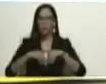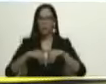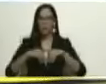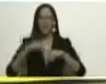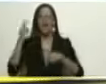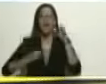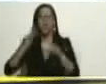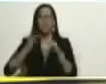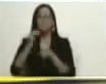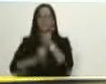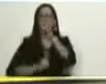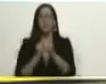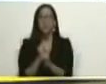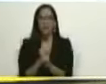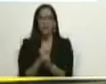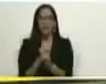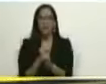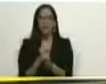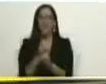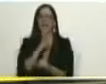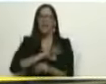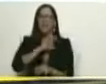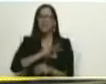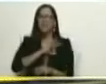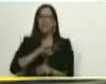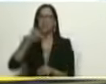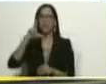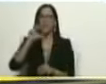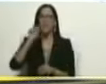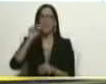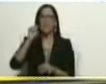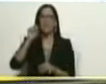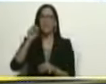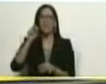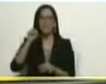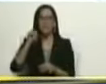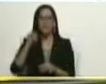la justicia internacional al señor Netanyahu y al gobierno